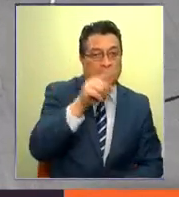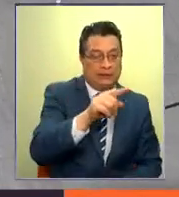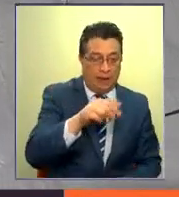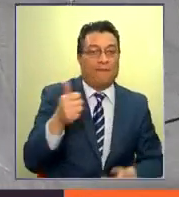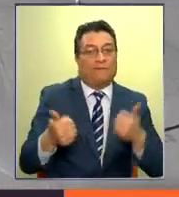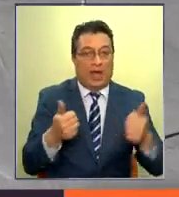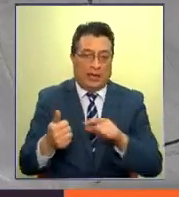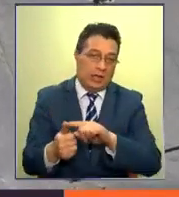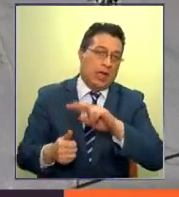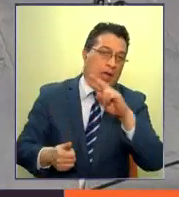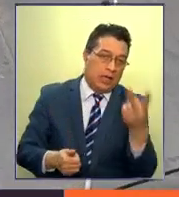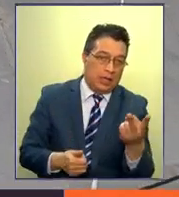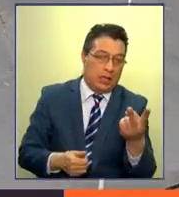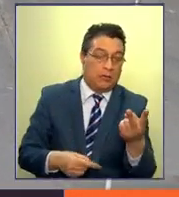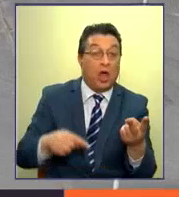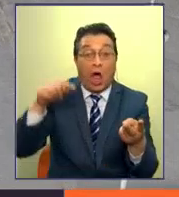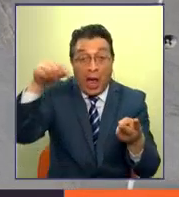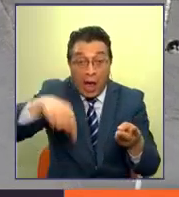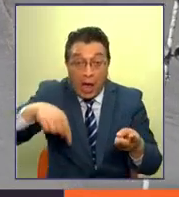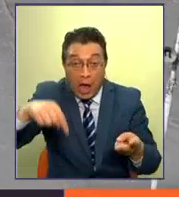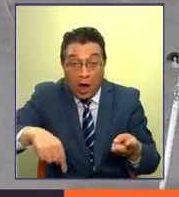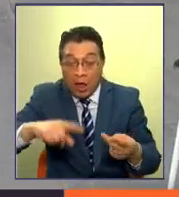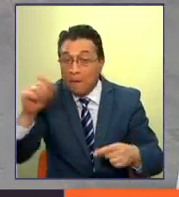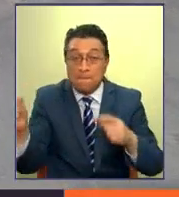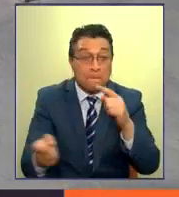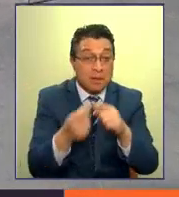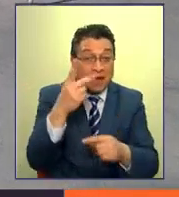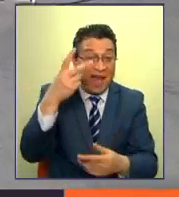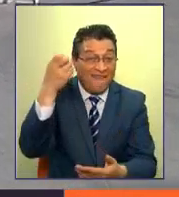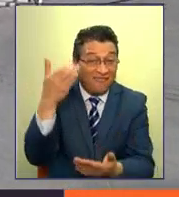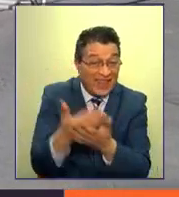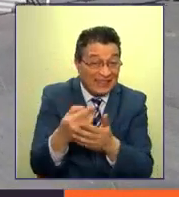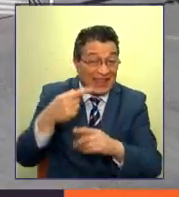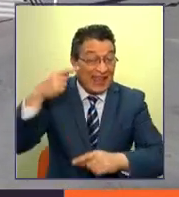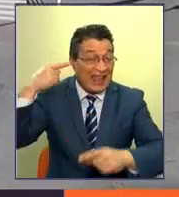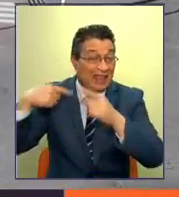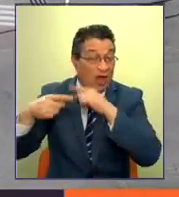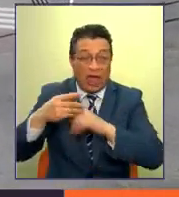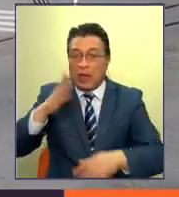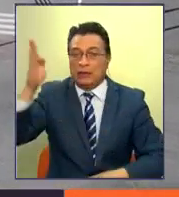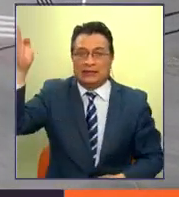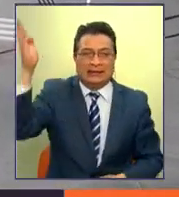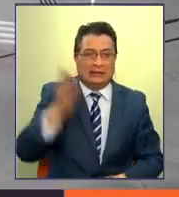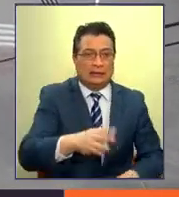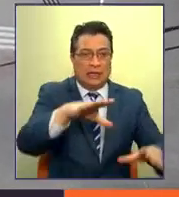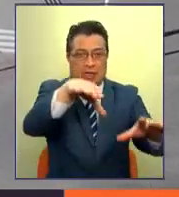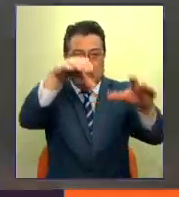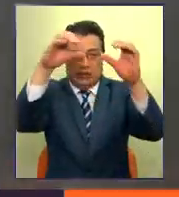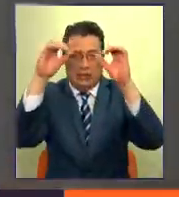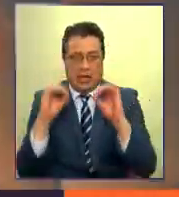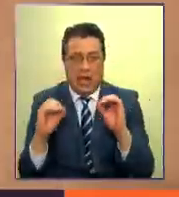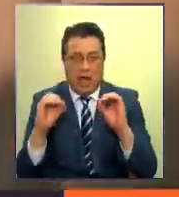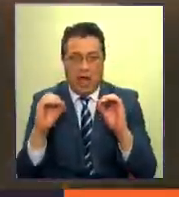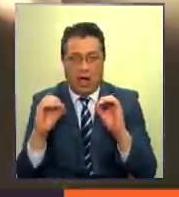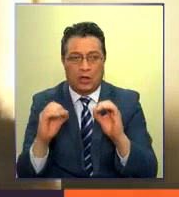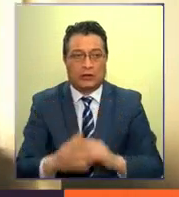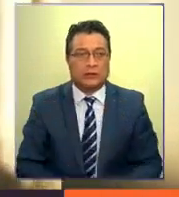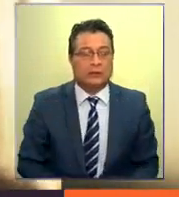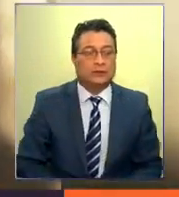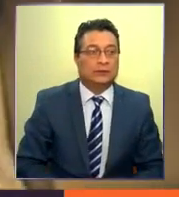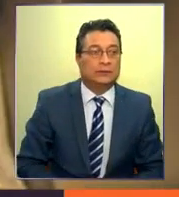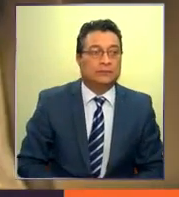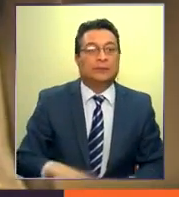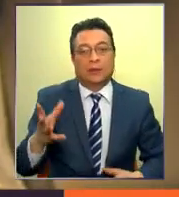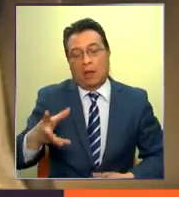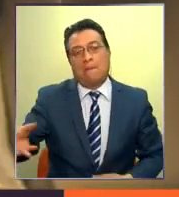bailes. Pero en esta oportunidad y por primera vez en la historia, no habrá absolutamente nada. Hay una